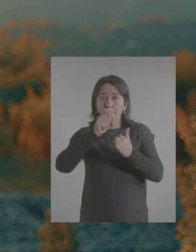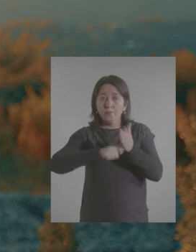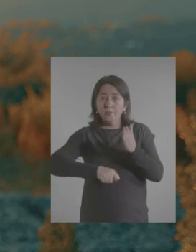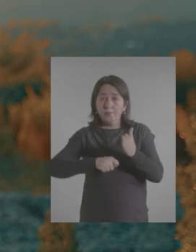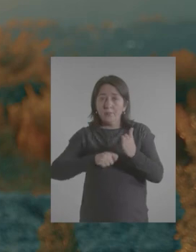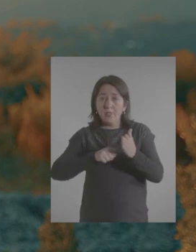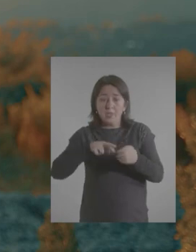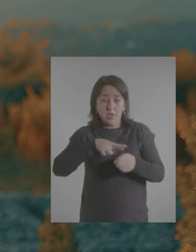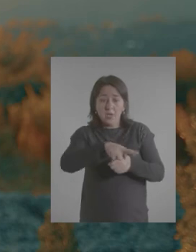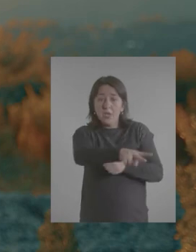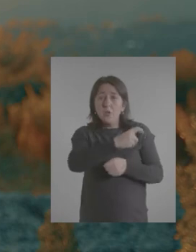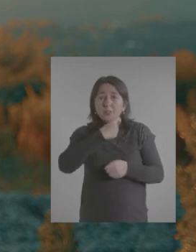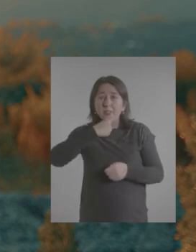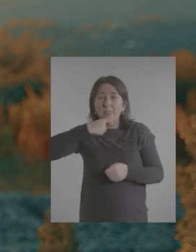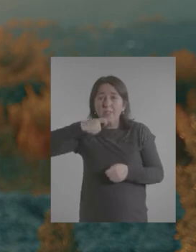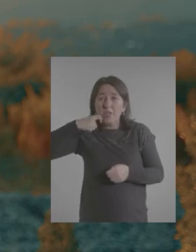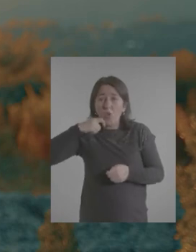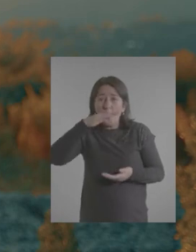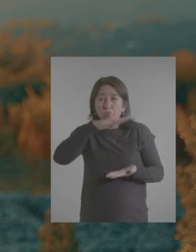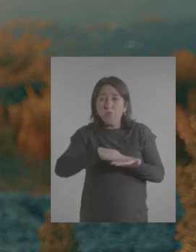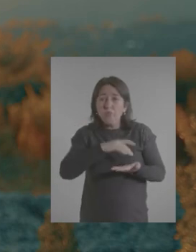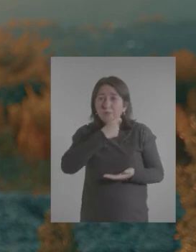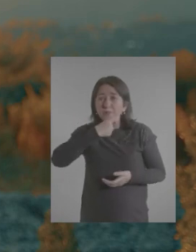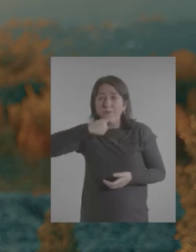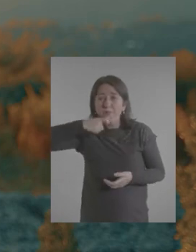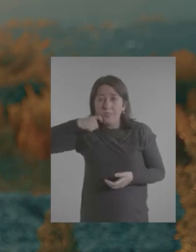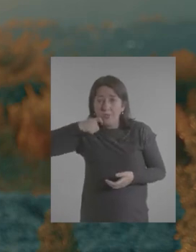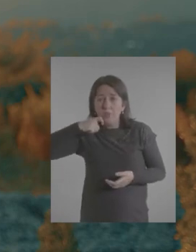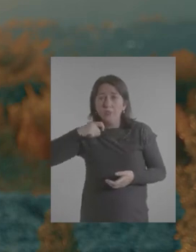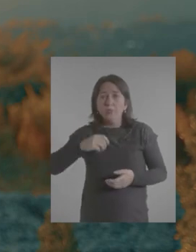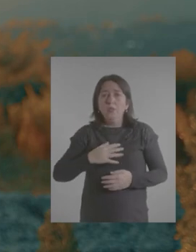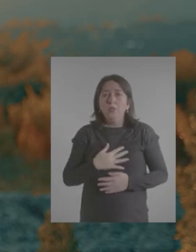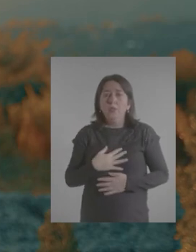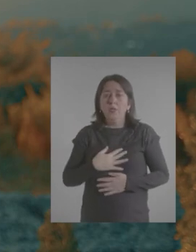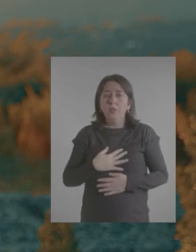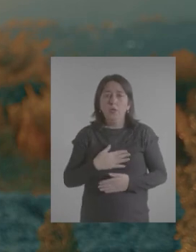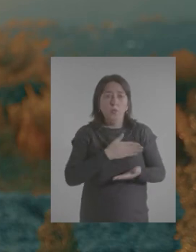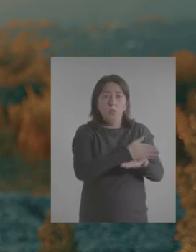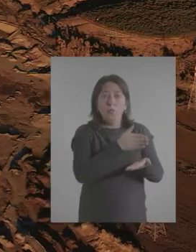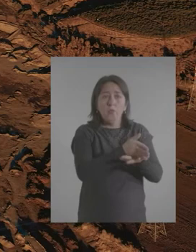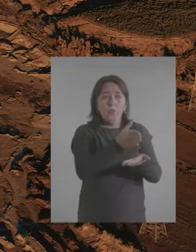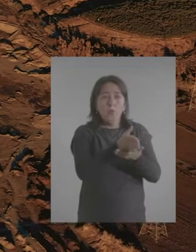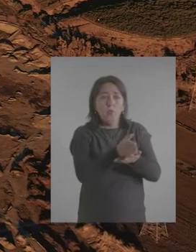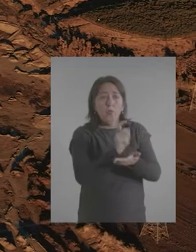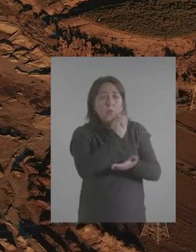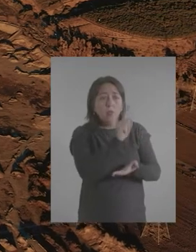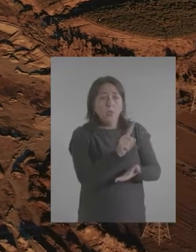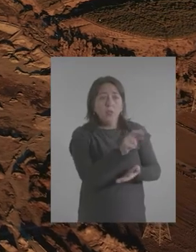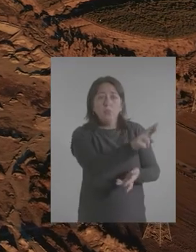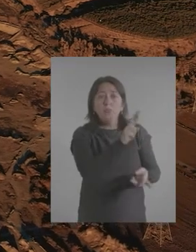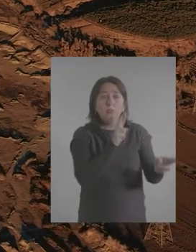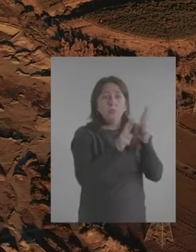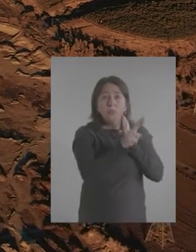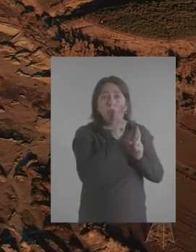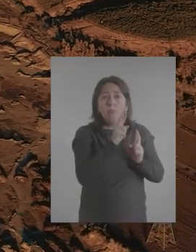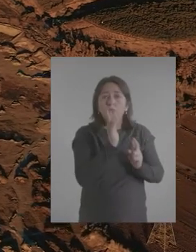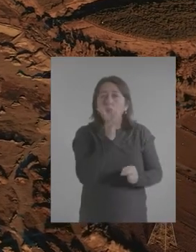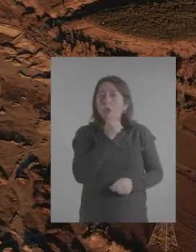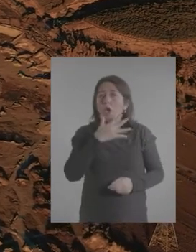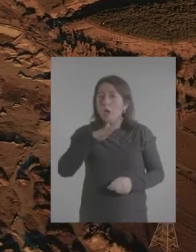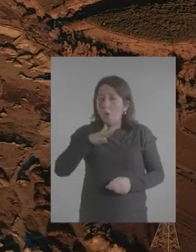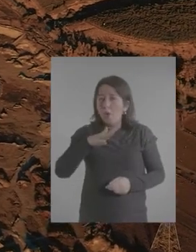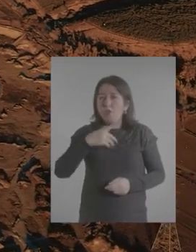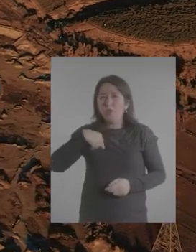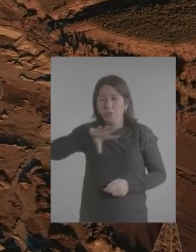Tuvimos 9 meses con el río seco, seco. Acudimos a toda la instancia y la única respuesta que no